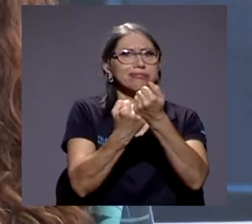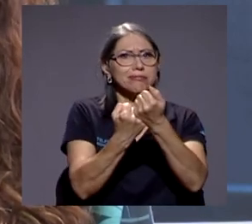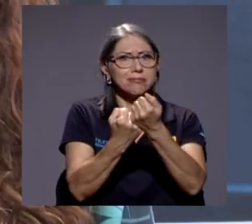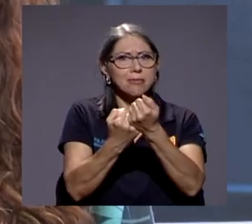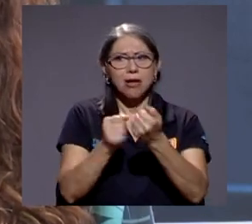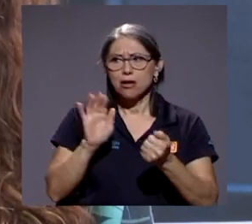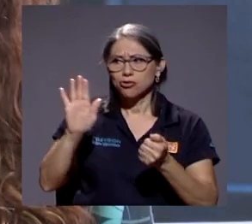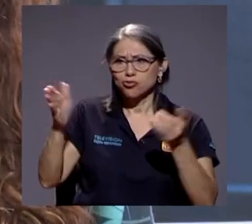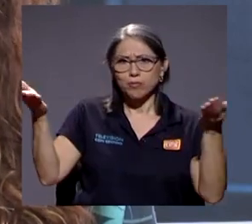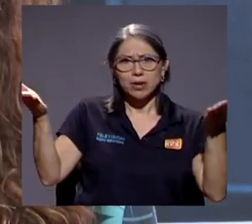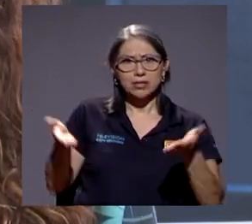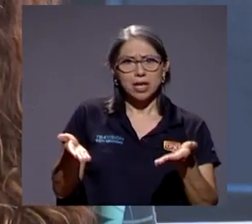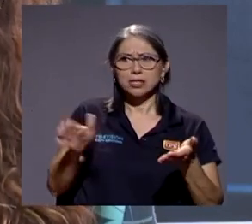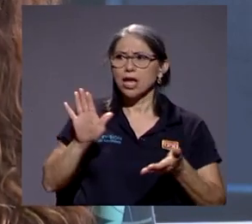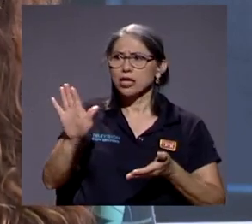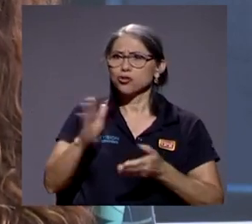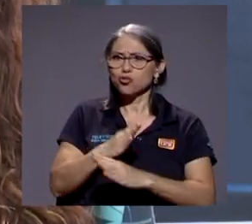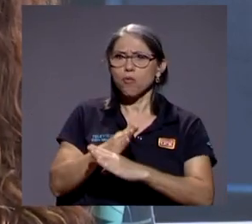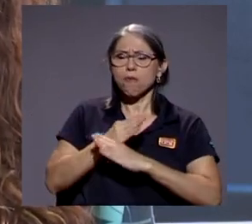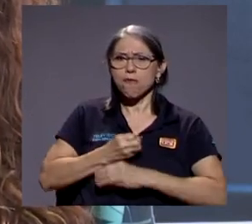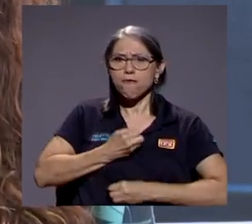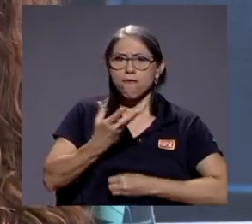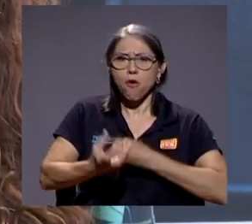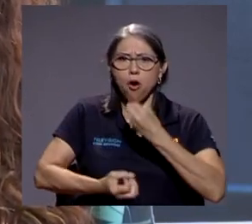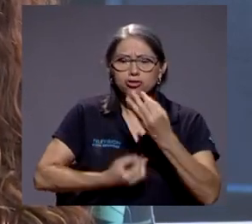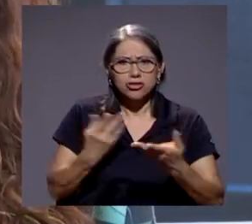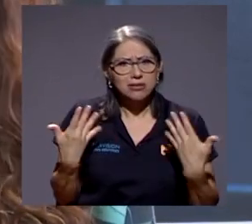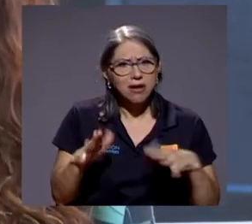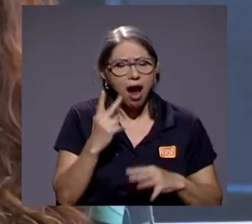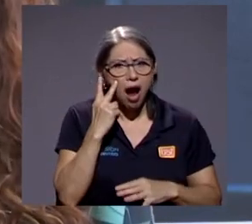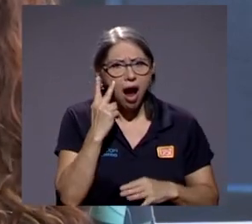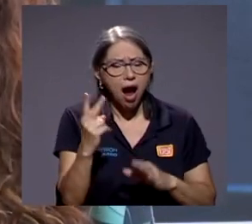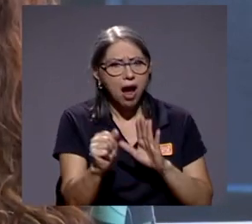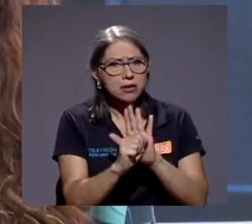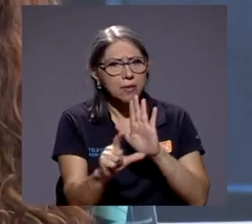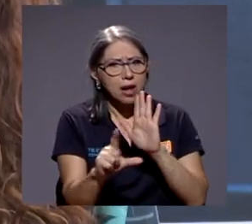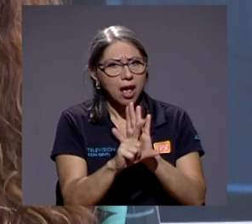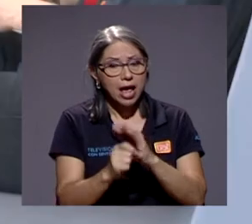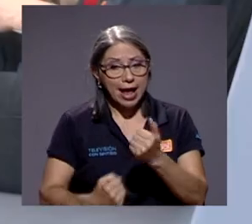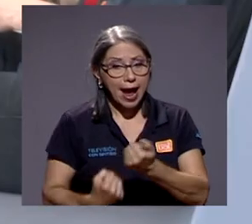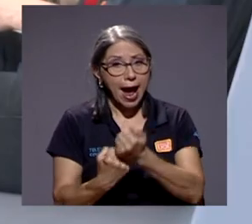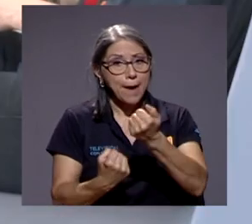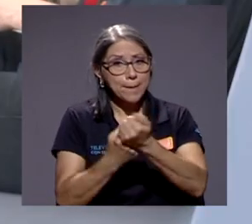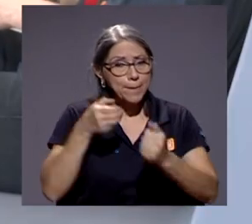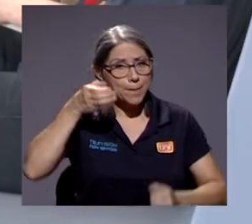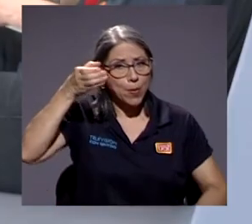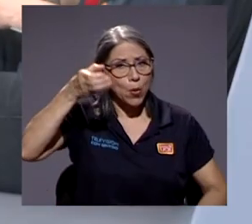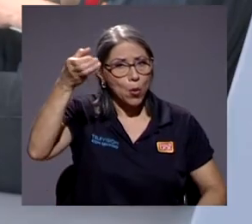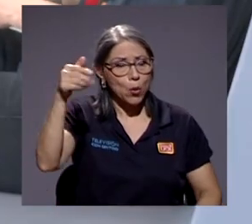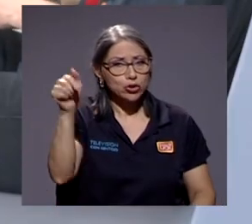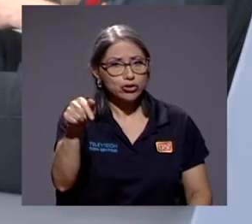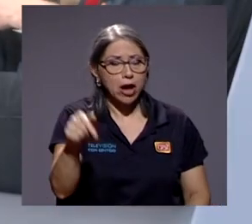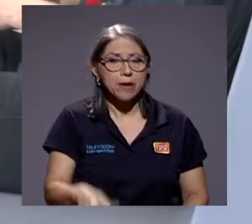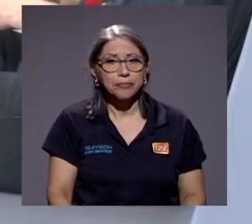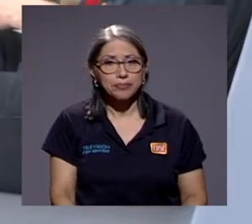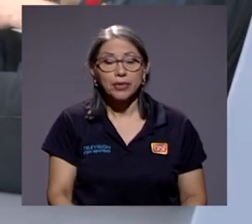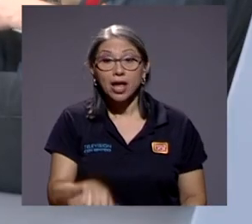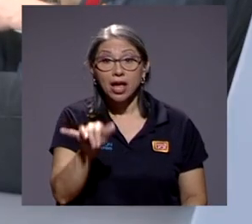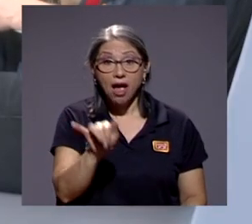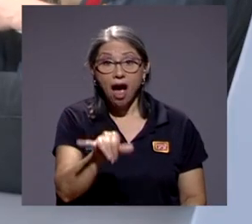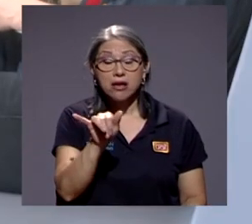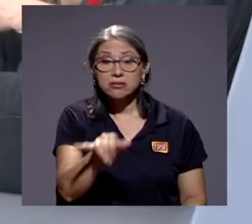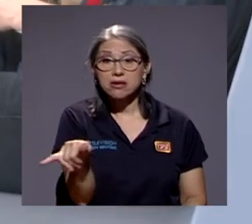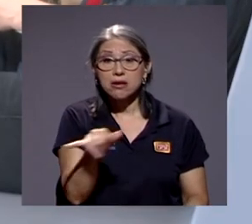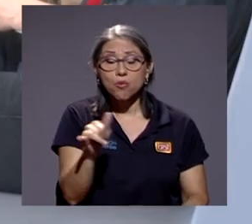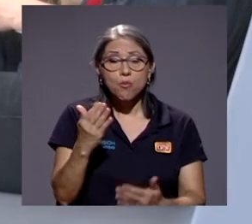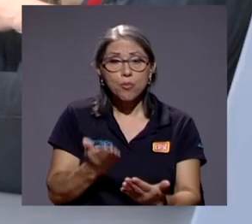presencia y su voz muchas veces en la asamblea legislativa apoyando el sector y así fue con